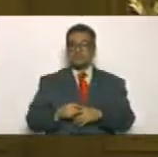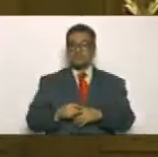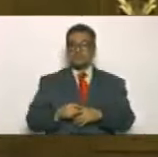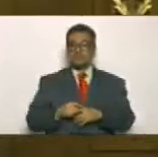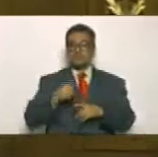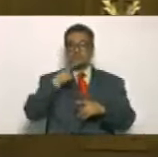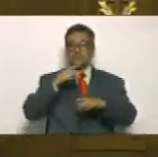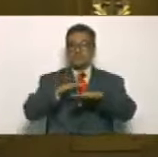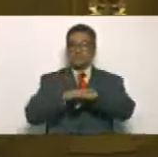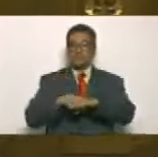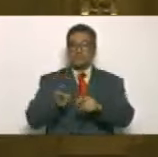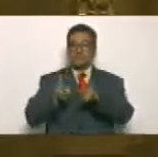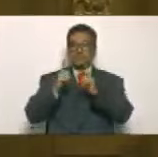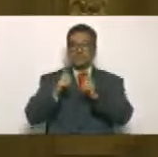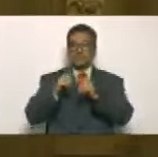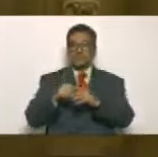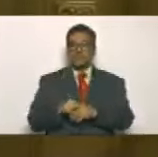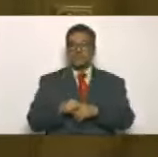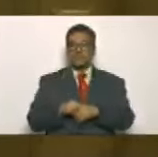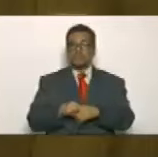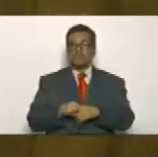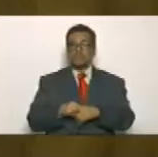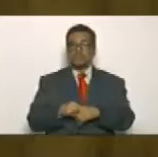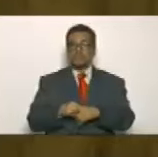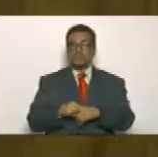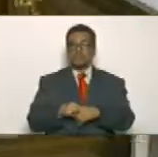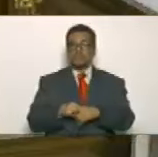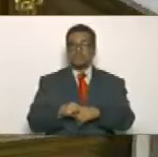Pido su autorización